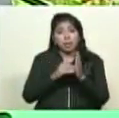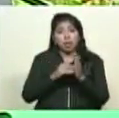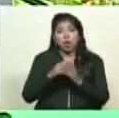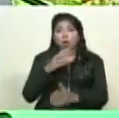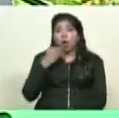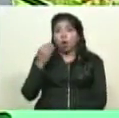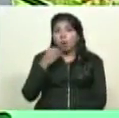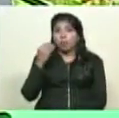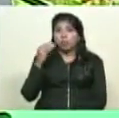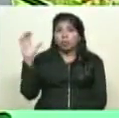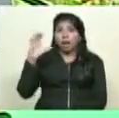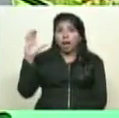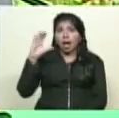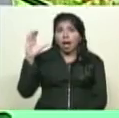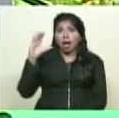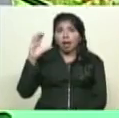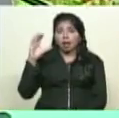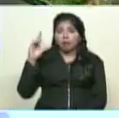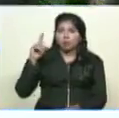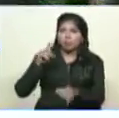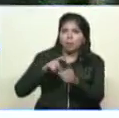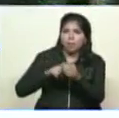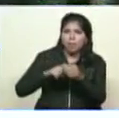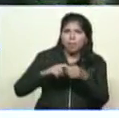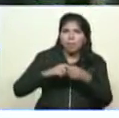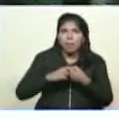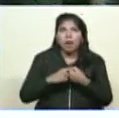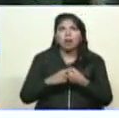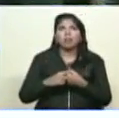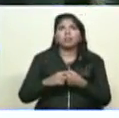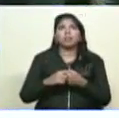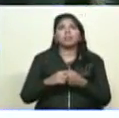Caracas al trabajo, al estudio.